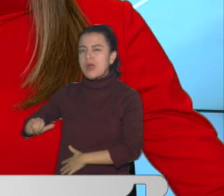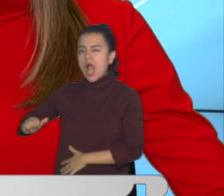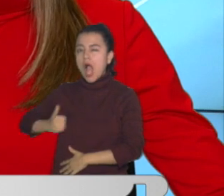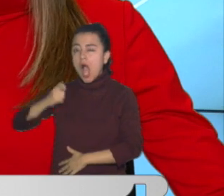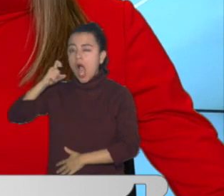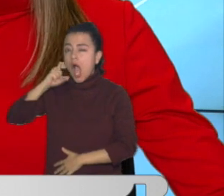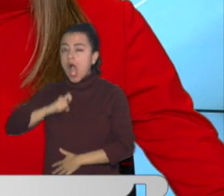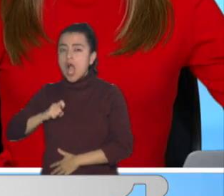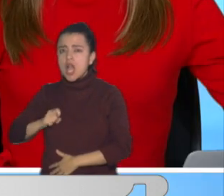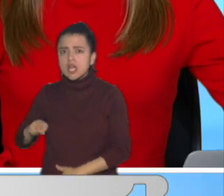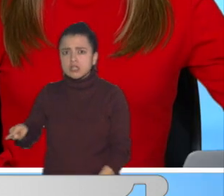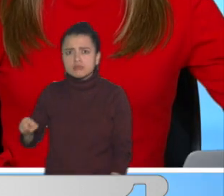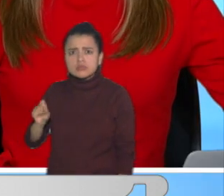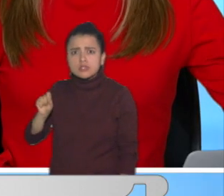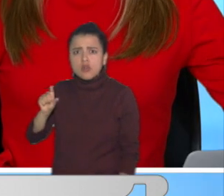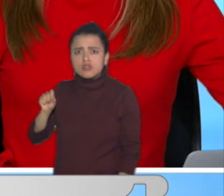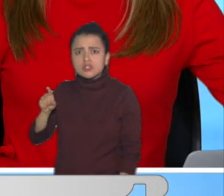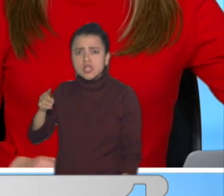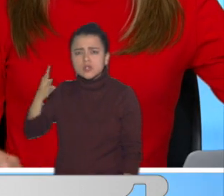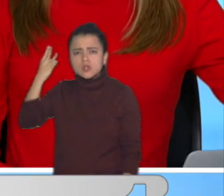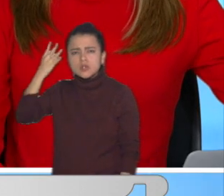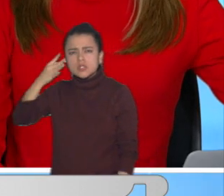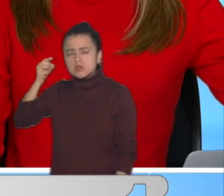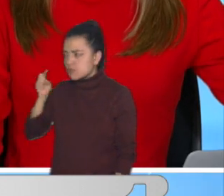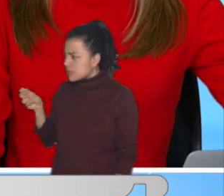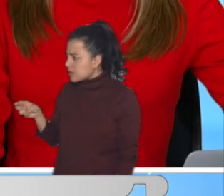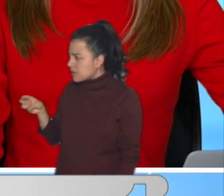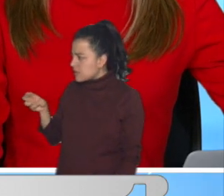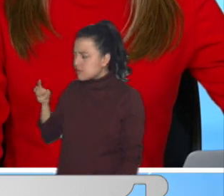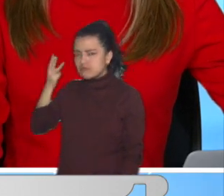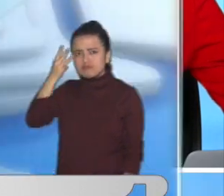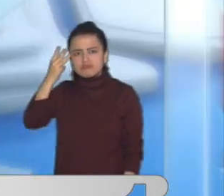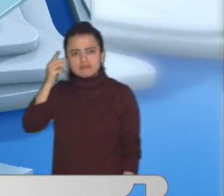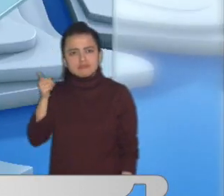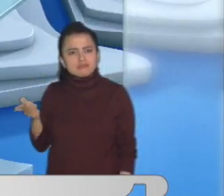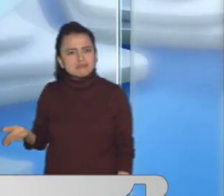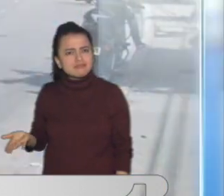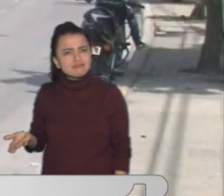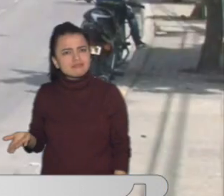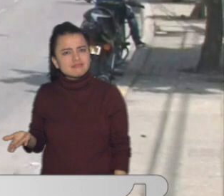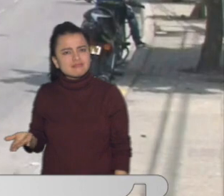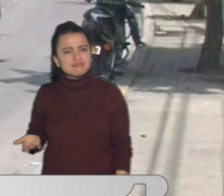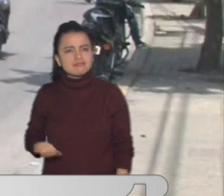con síndrome de Down. Evelyn Díaz con el reporte. Evelyn, buenas tardes.